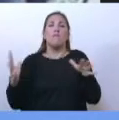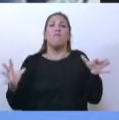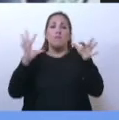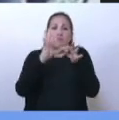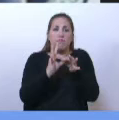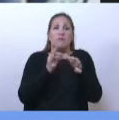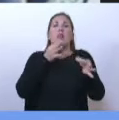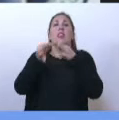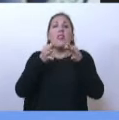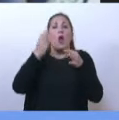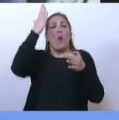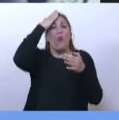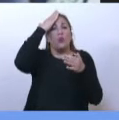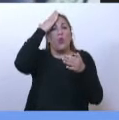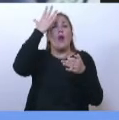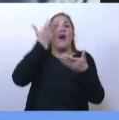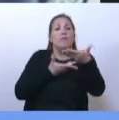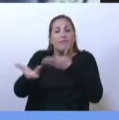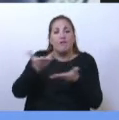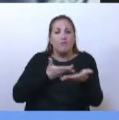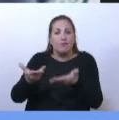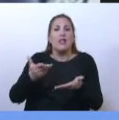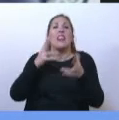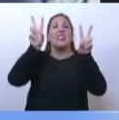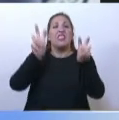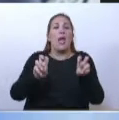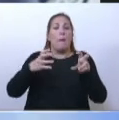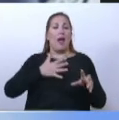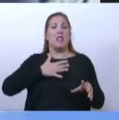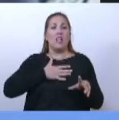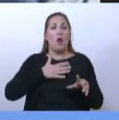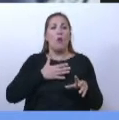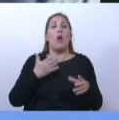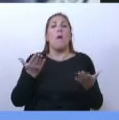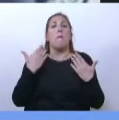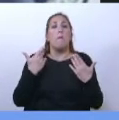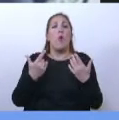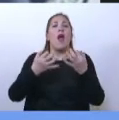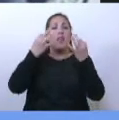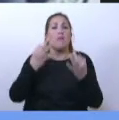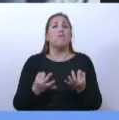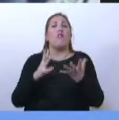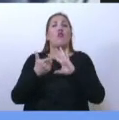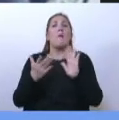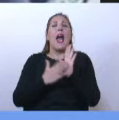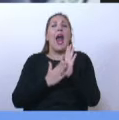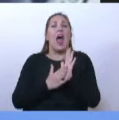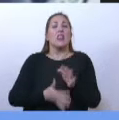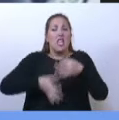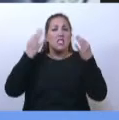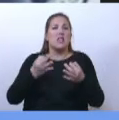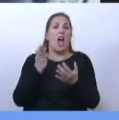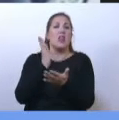este diálogo intercultural en salud que permitirá garantizar derechos adecuando la